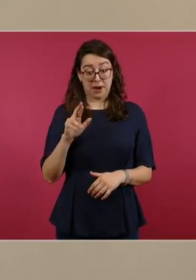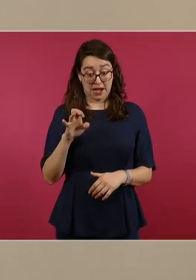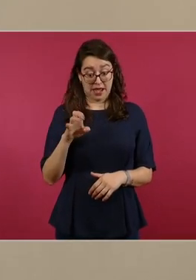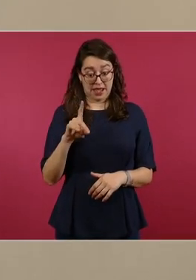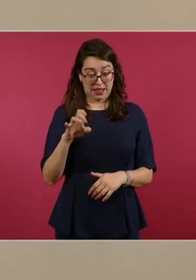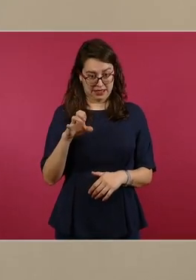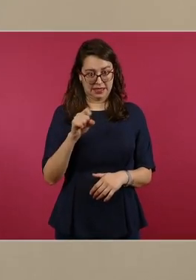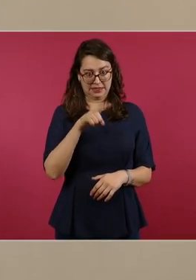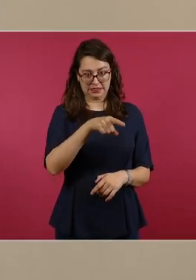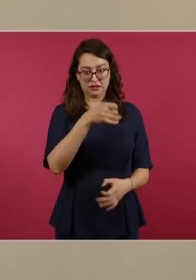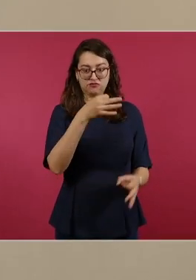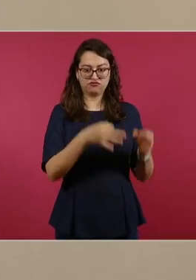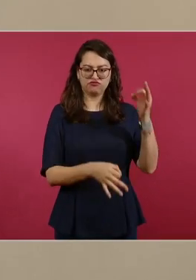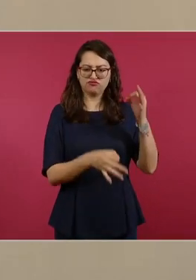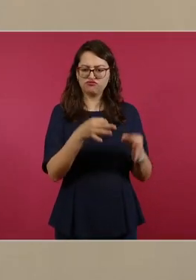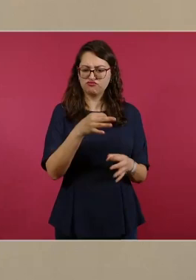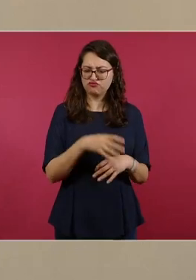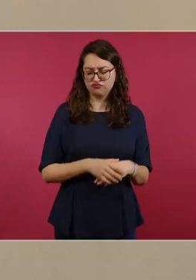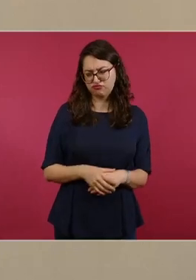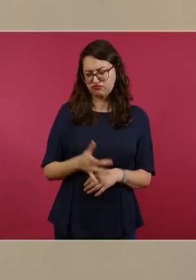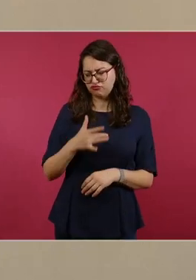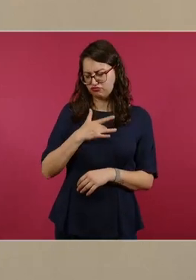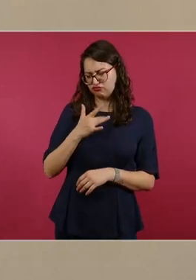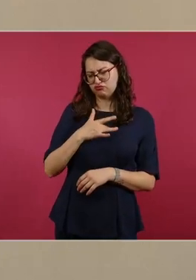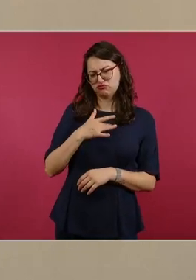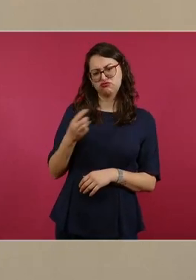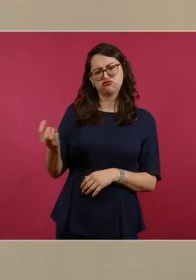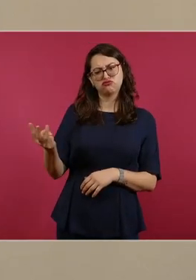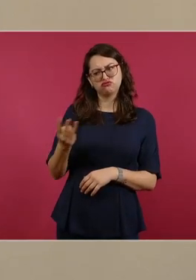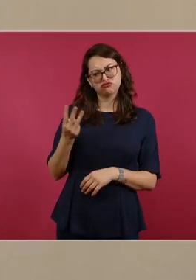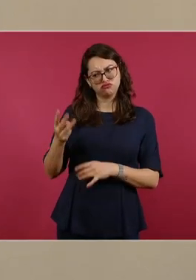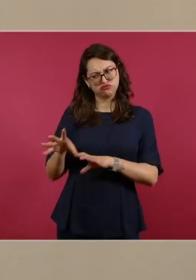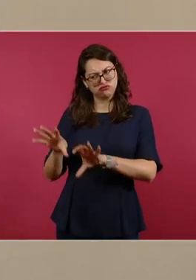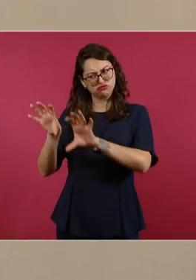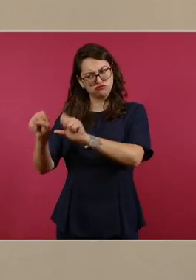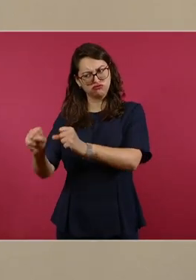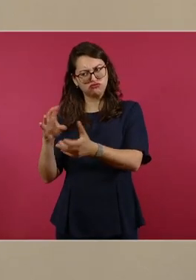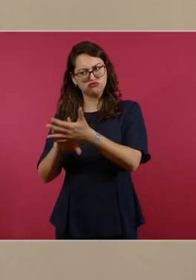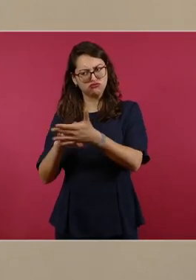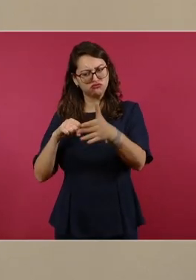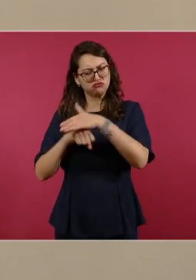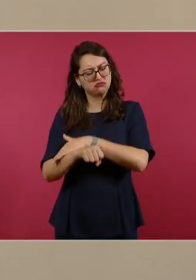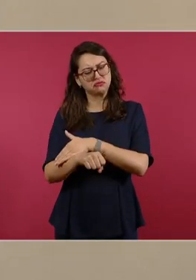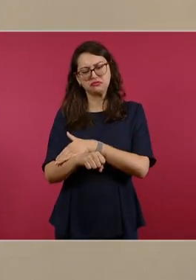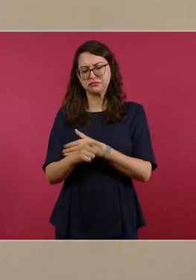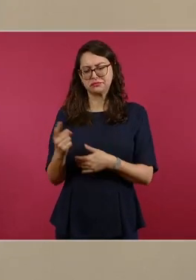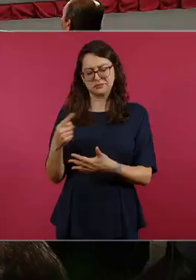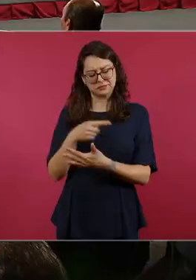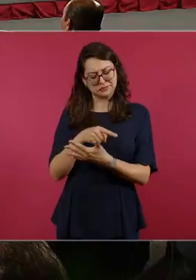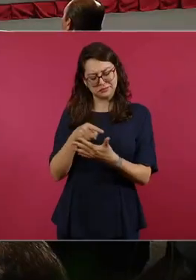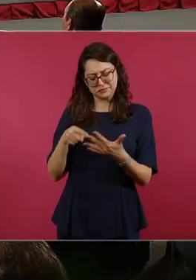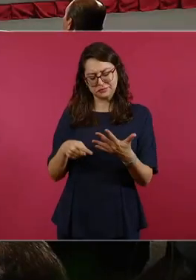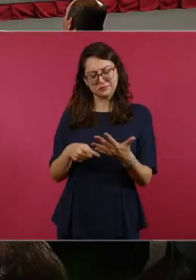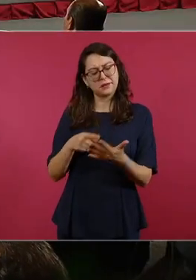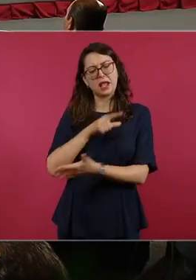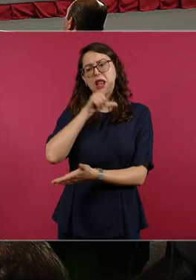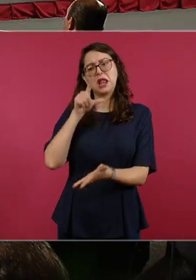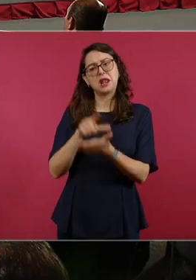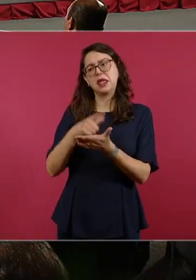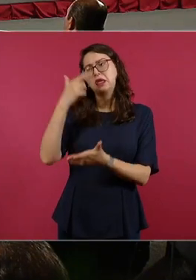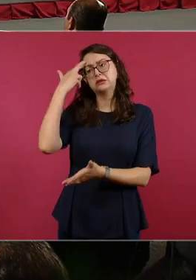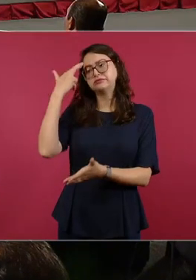determinó calificar de ilegal la detención de los tres detenidos y decretó su inmediata